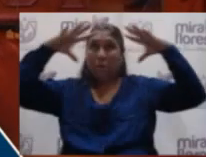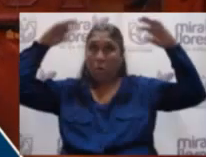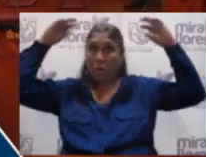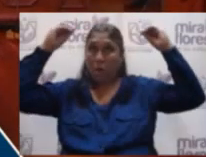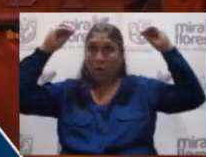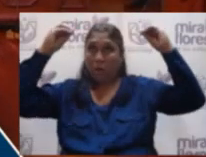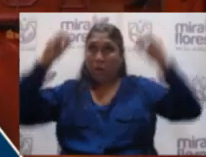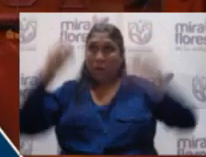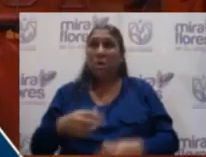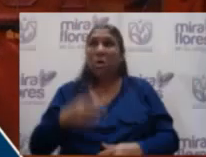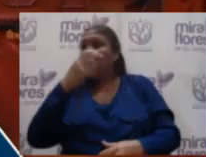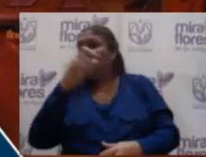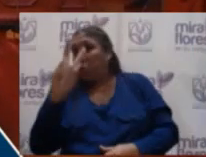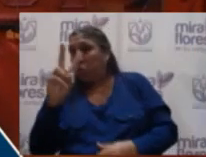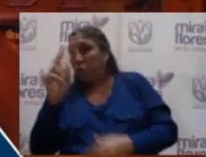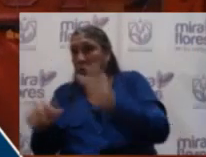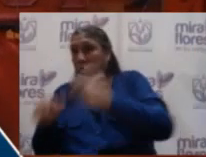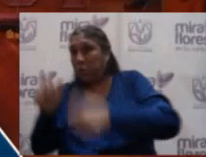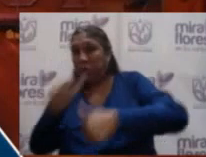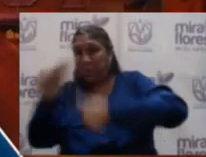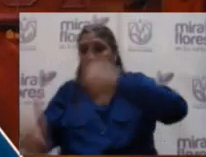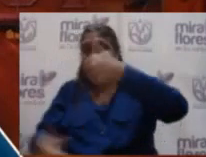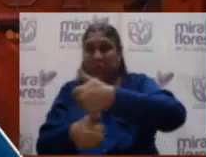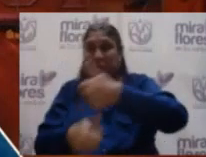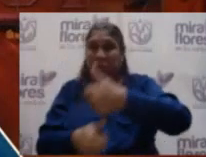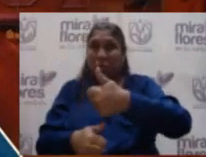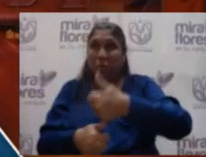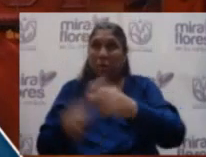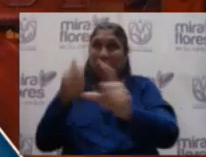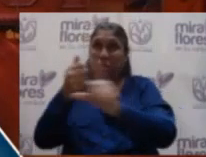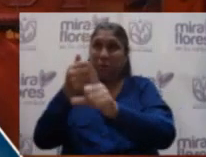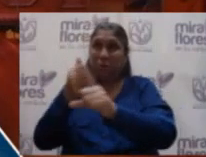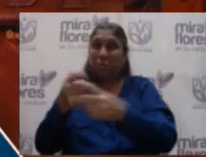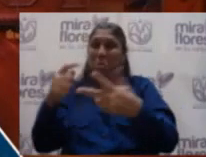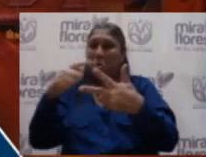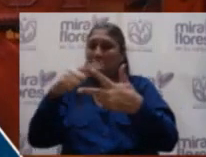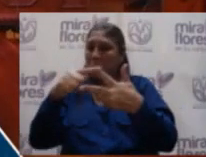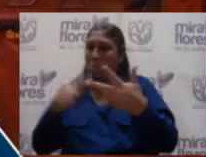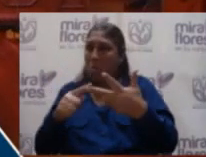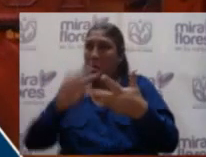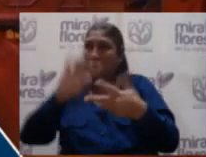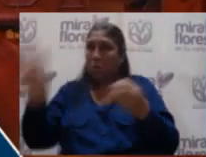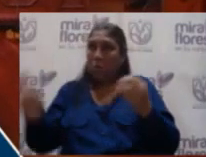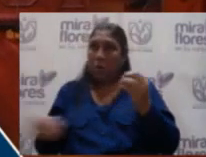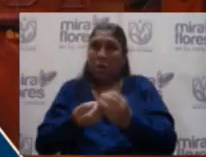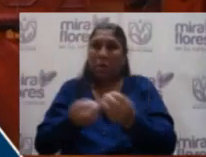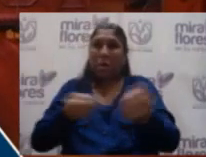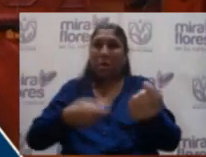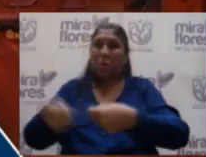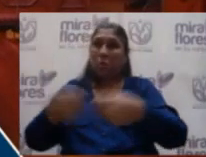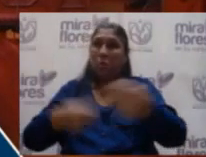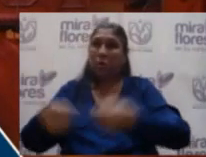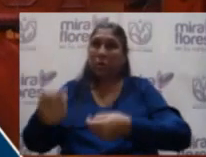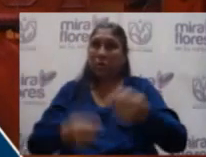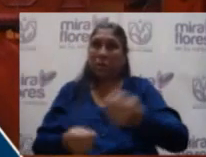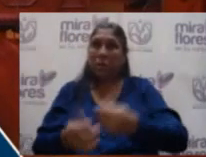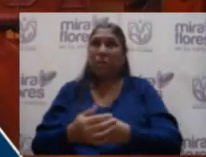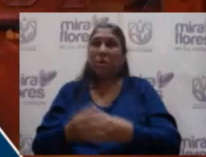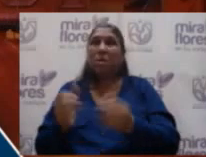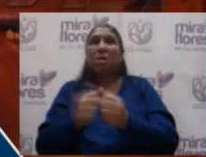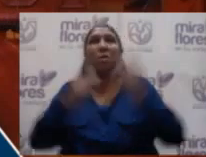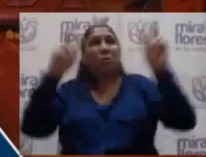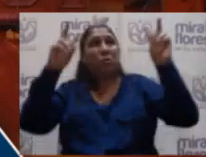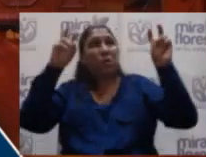con dos asesores de la embajada, con el agregado comercial y con nuestra subgerenta de